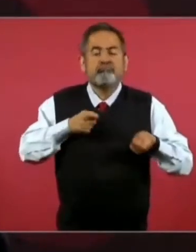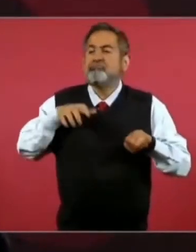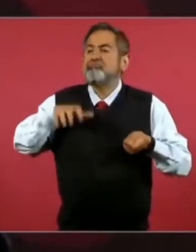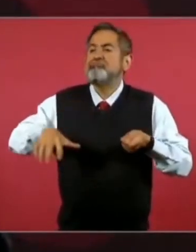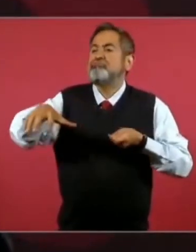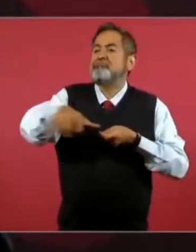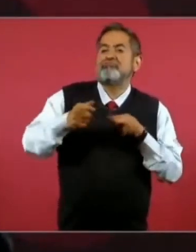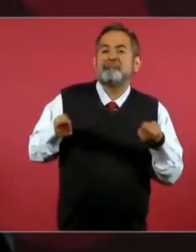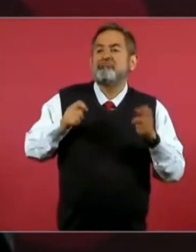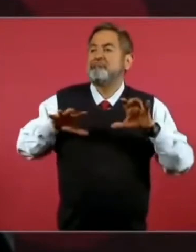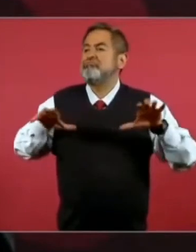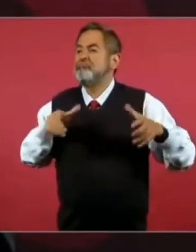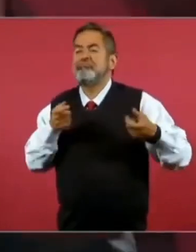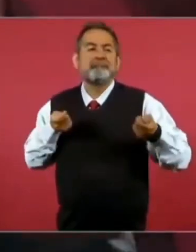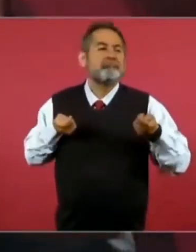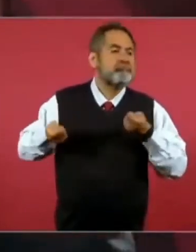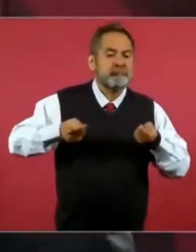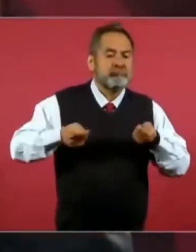monopolios,